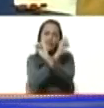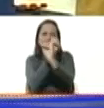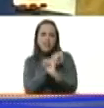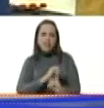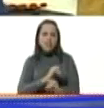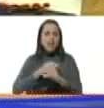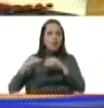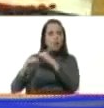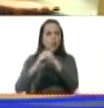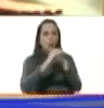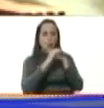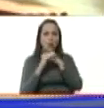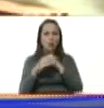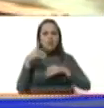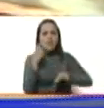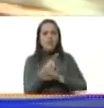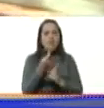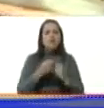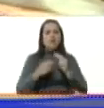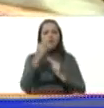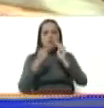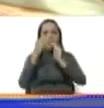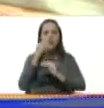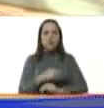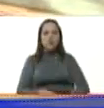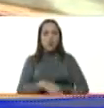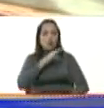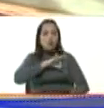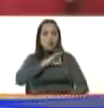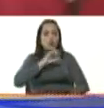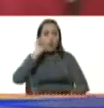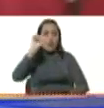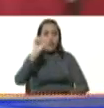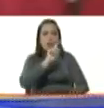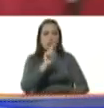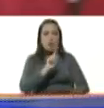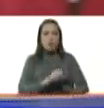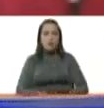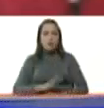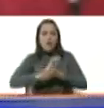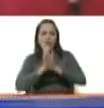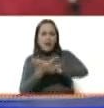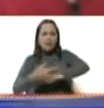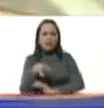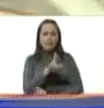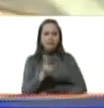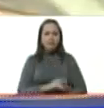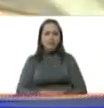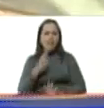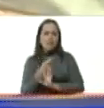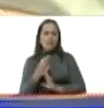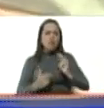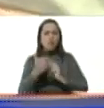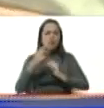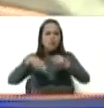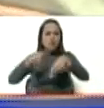la igualdad, y lo tenemos que construir. El socialismo no nos va a caer de la manzana, no. Lo construimos todos los